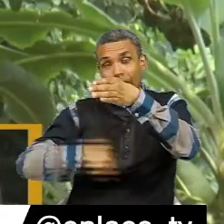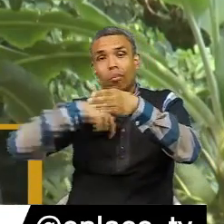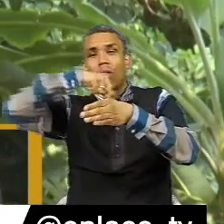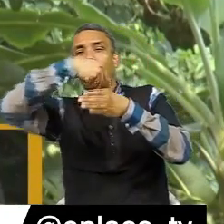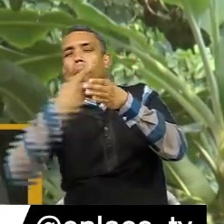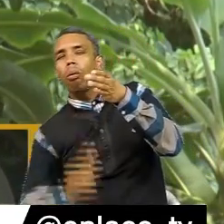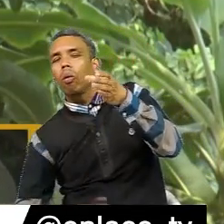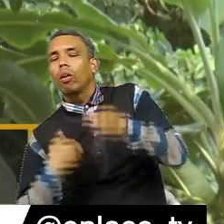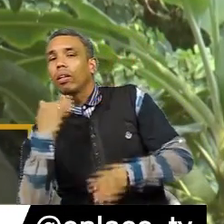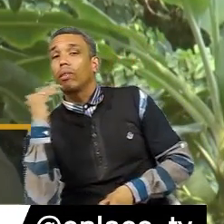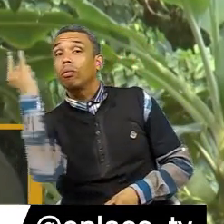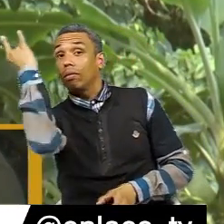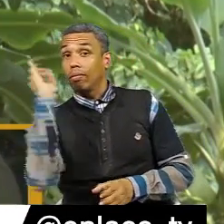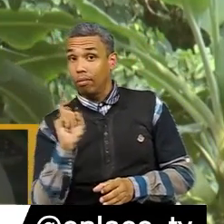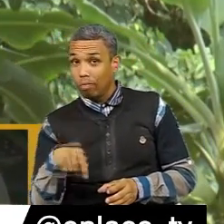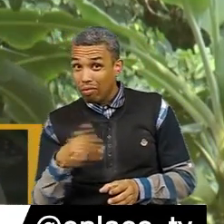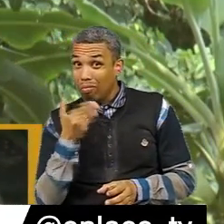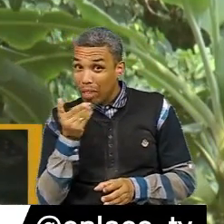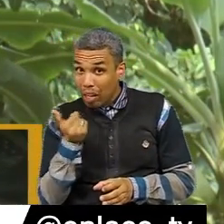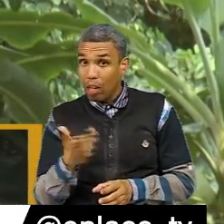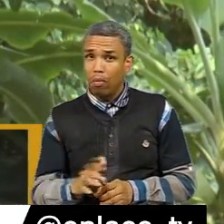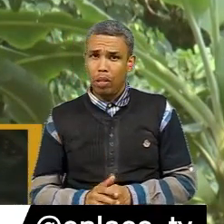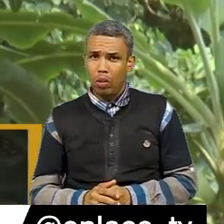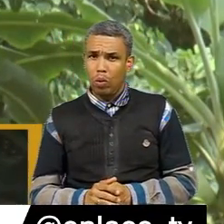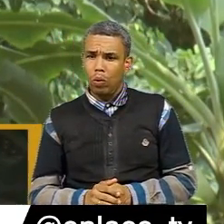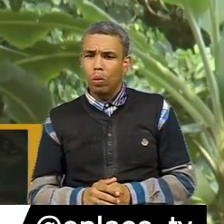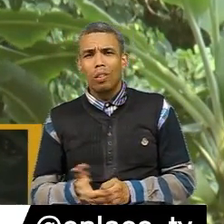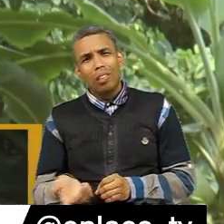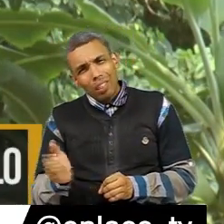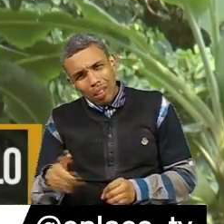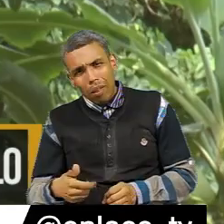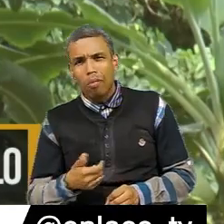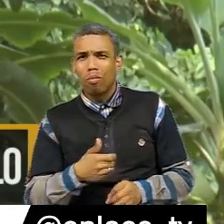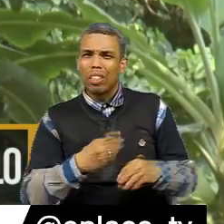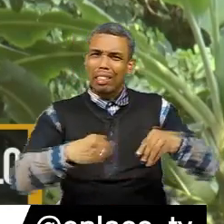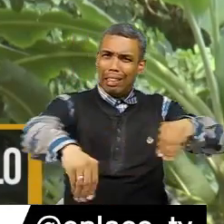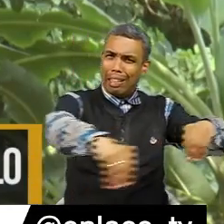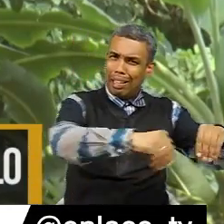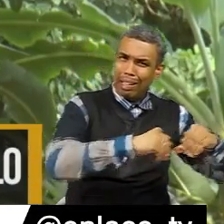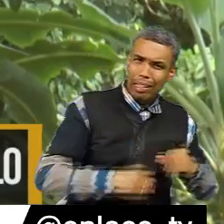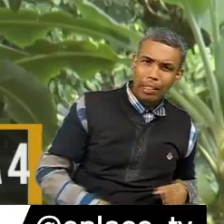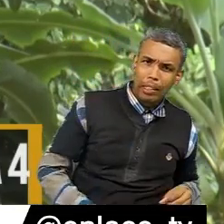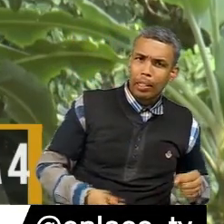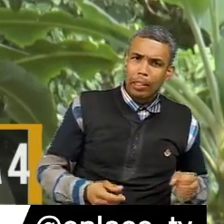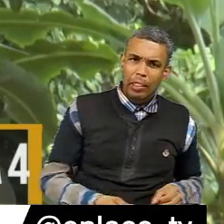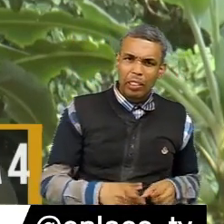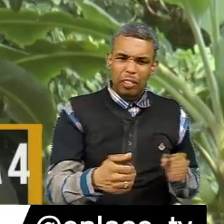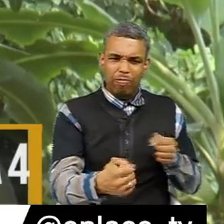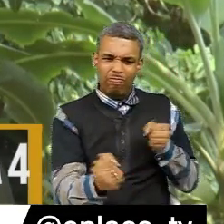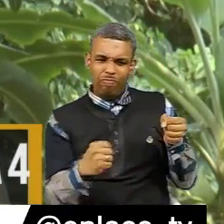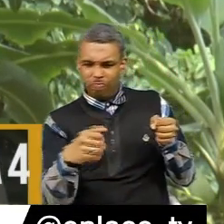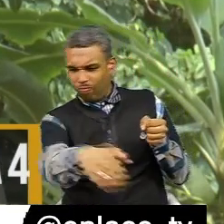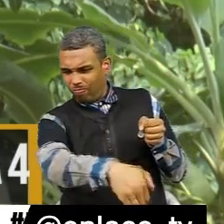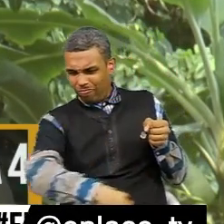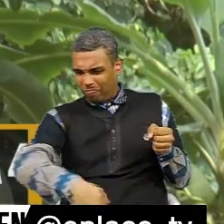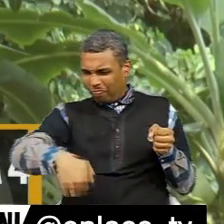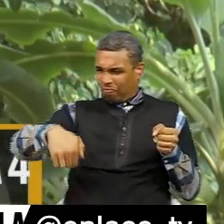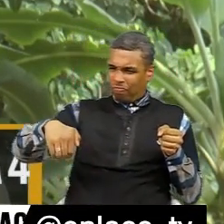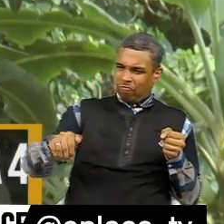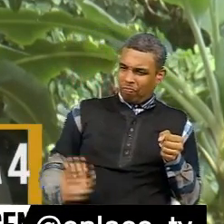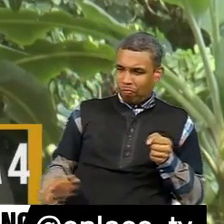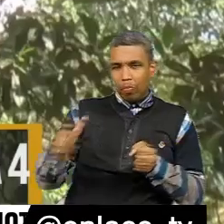estamos mirando a ver cuál es qué entidad o qué persona puede uno dirigirse. Álvaro Aguilar, líder comunal de